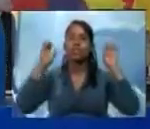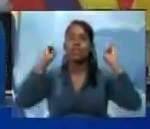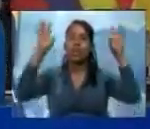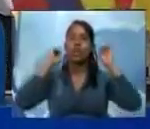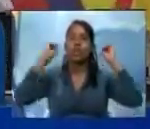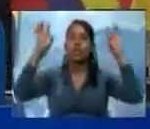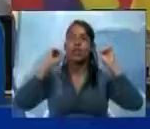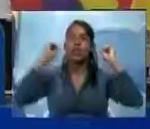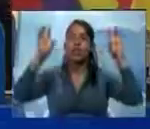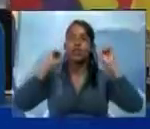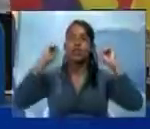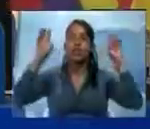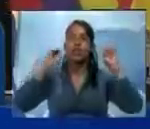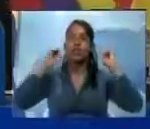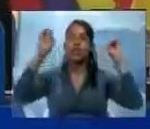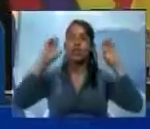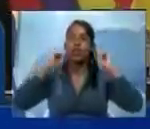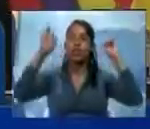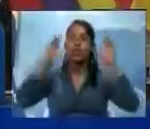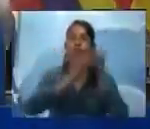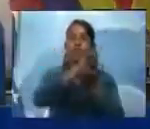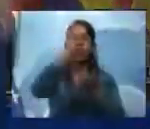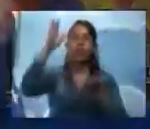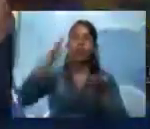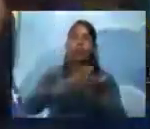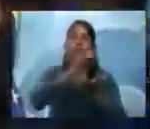Yeah. Gloria a Dios, gloria a Dios, gloria a Dios.